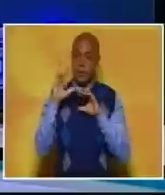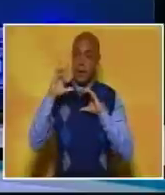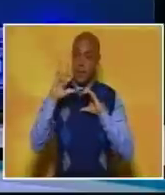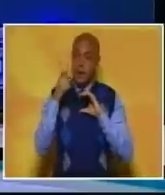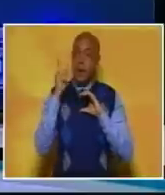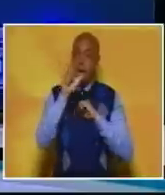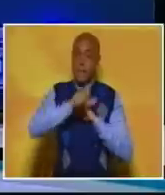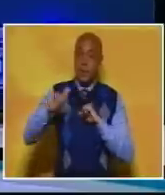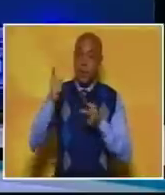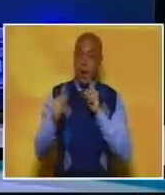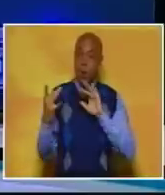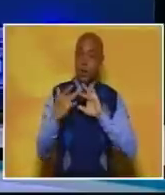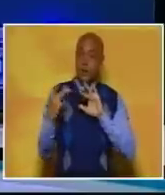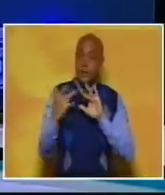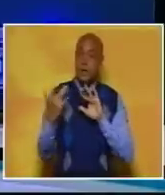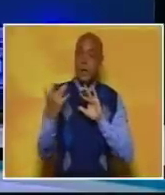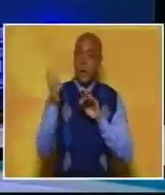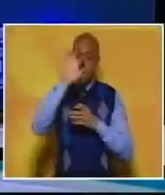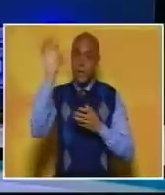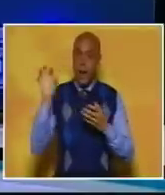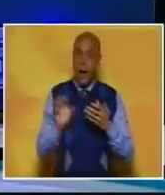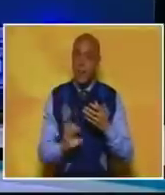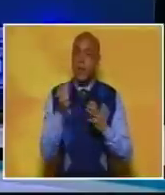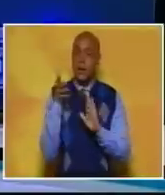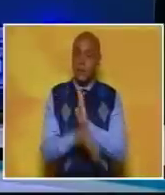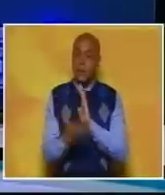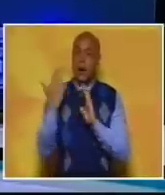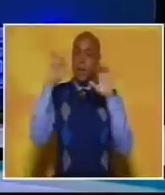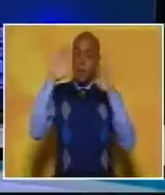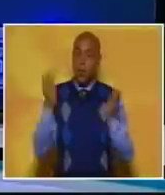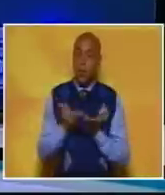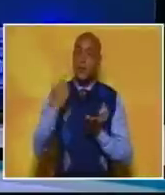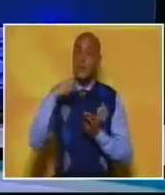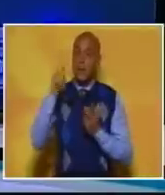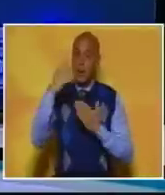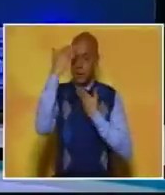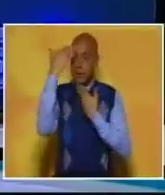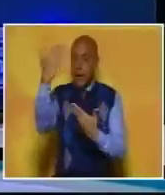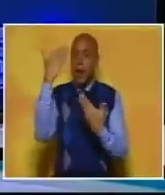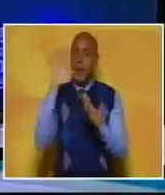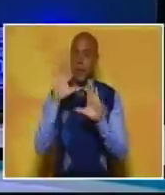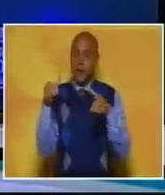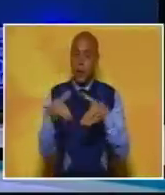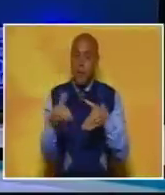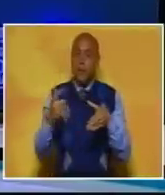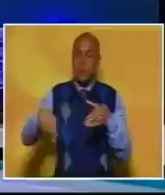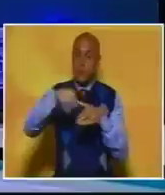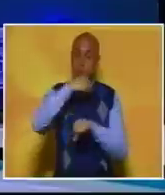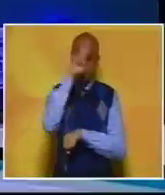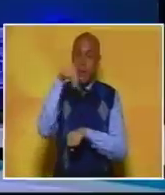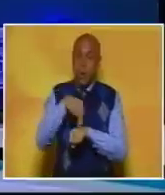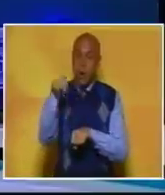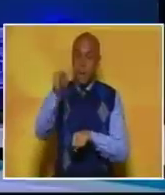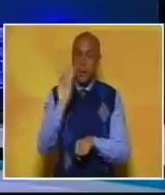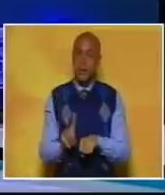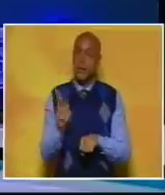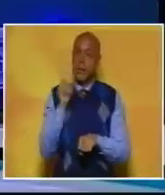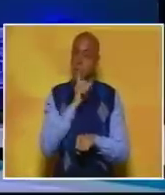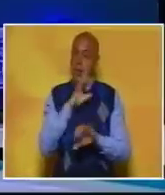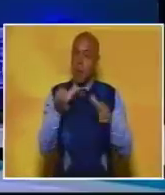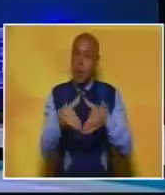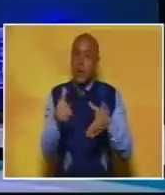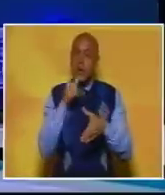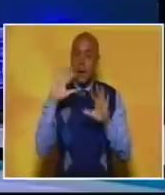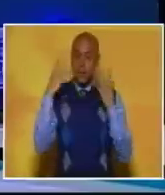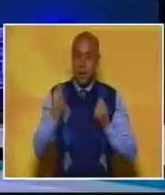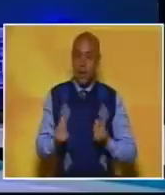Tenemos personas conectadas desde diferentes puntos del mundo y también saludamos a toda nuestra audiencia nacional en nombre del equipo Milagro